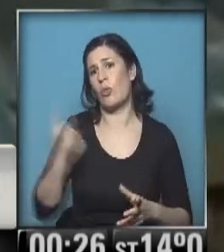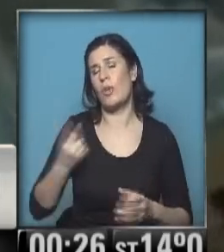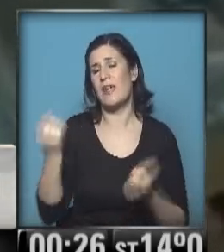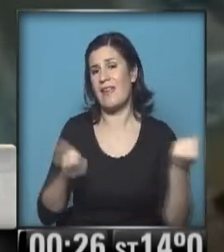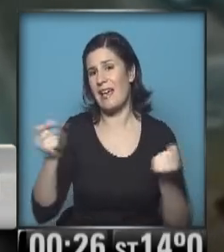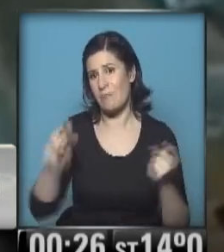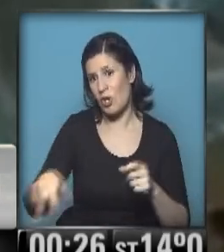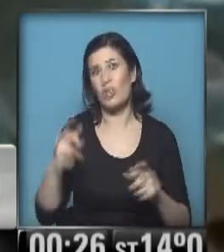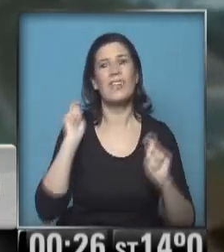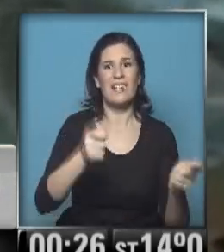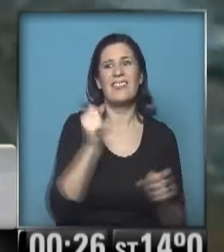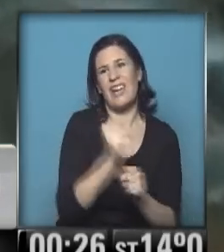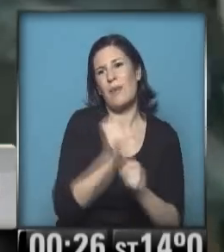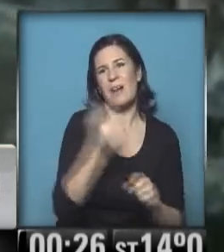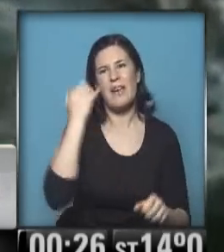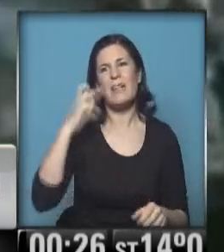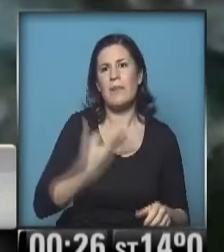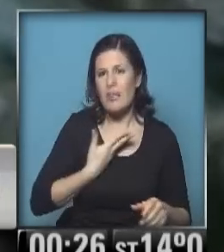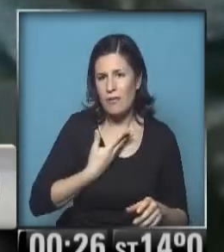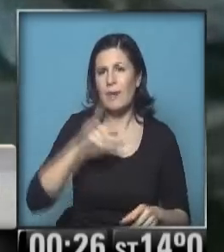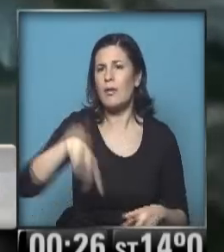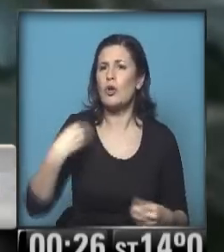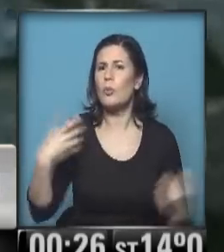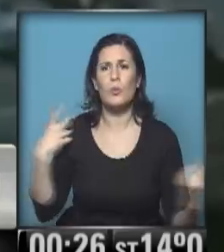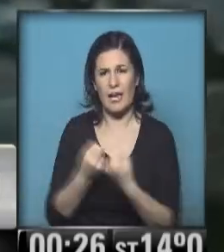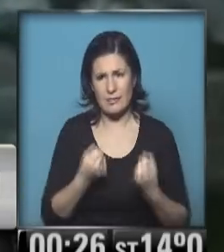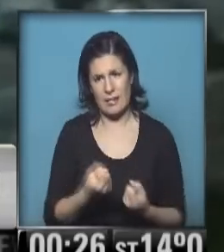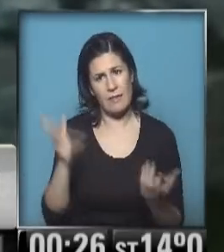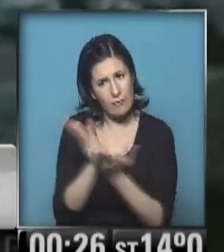compañía, para esclarecer las causas que provocaron la tragedia.